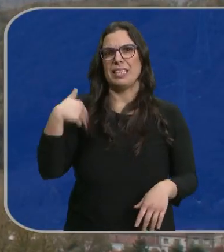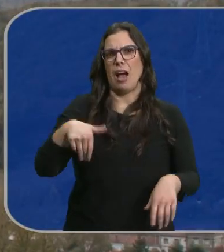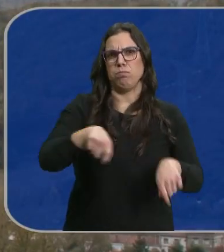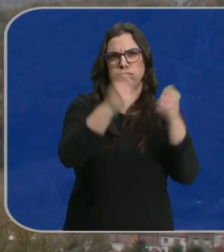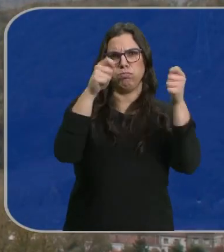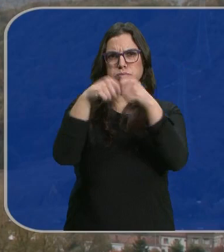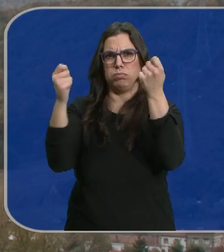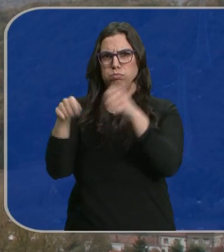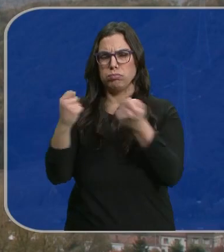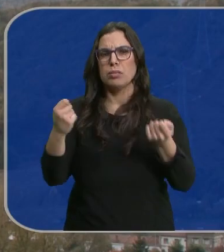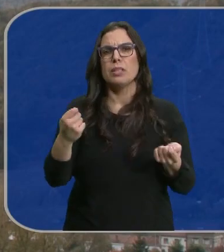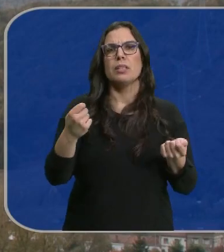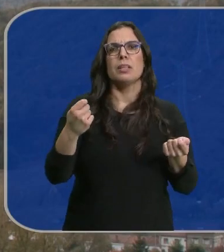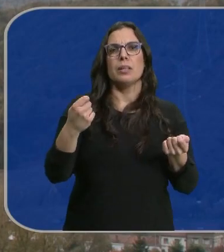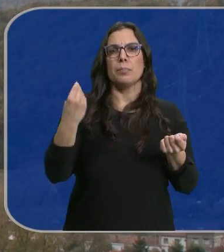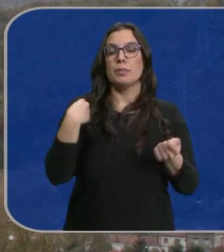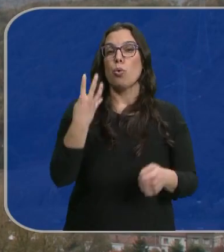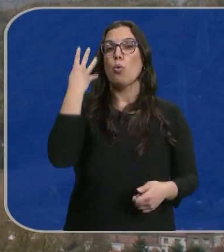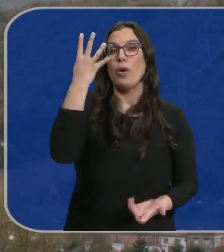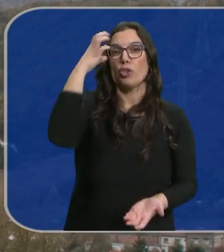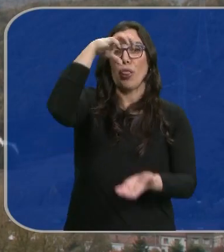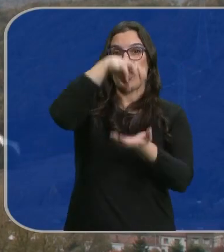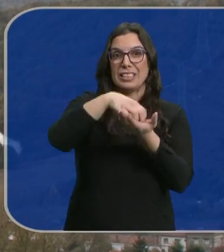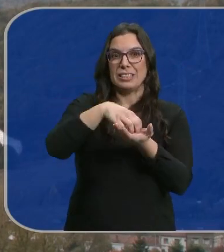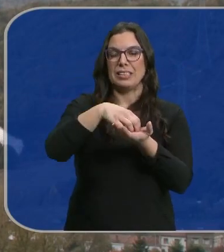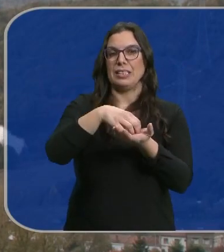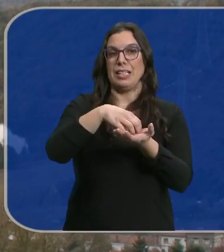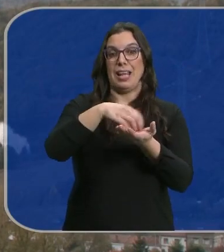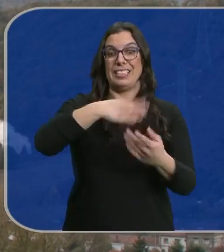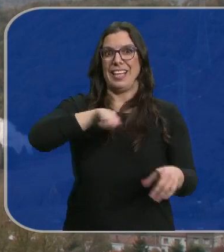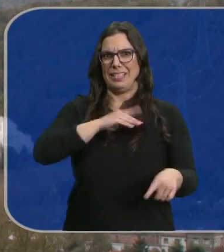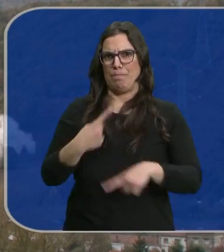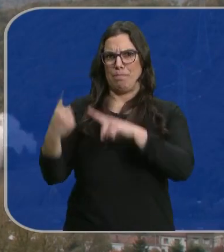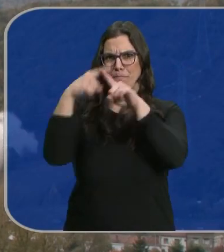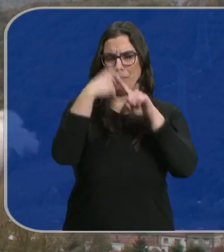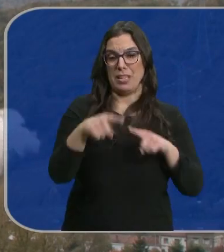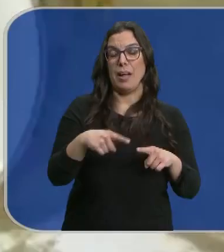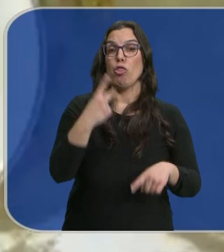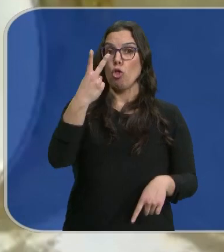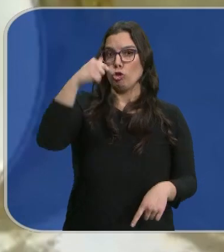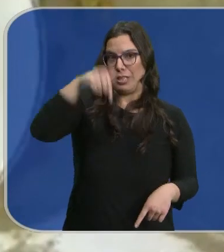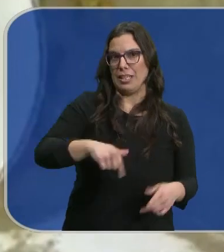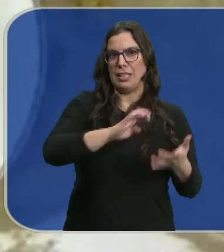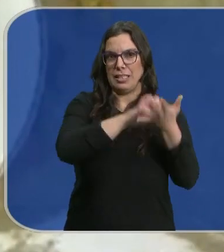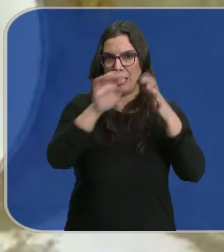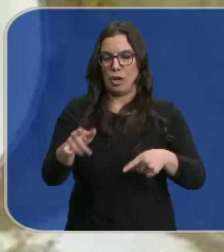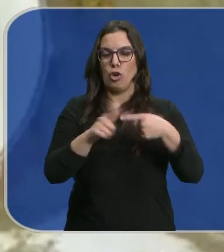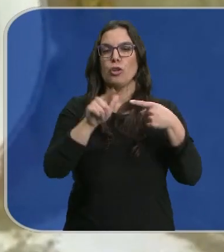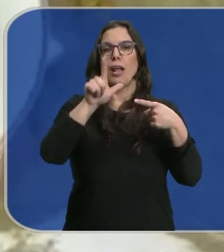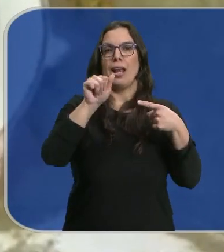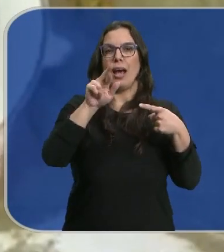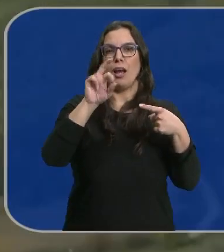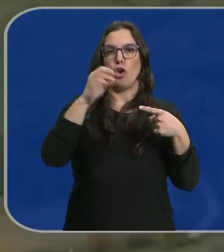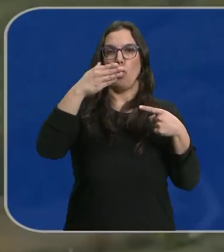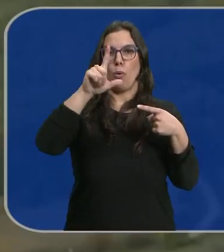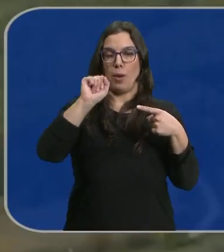las chimeneas y torres de refrigeración de 4 centrales de todo el territorio español, 2 de ellas en Castilla y León, la de La Robla en